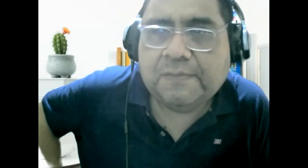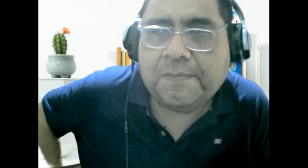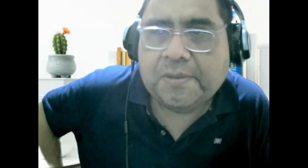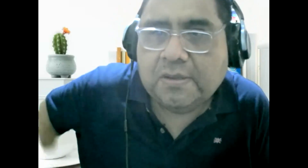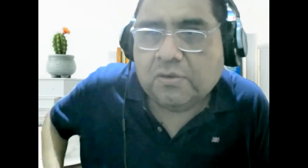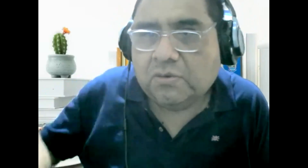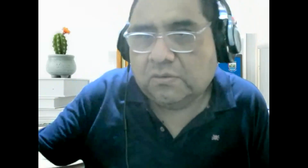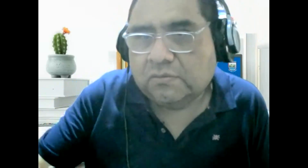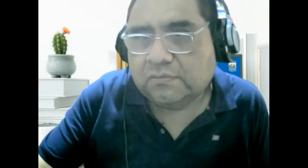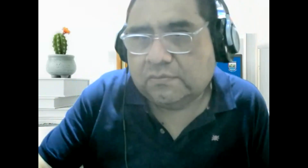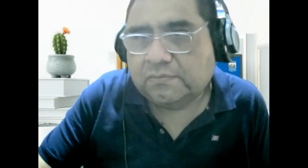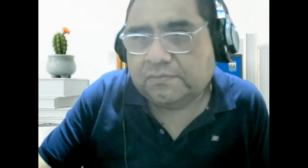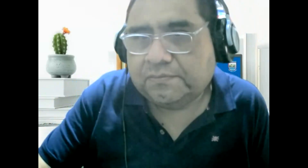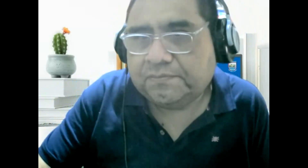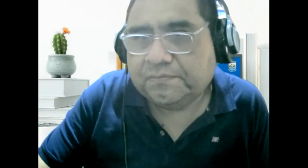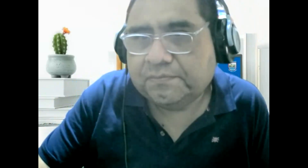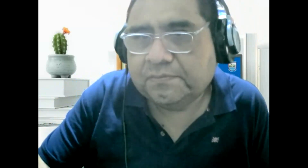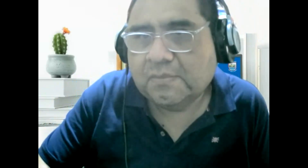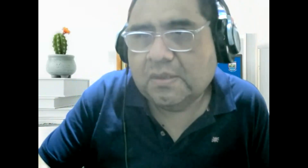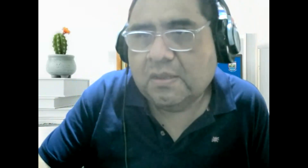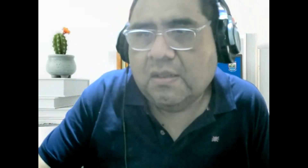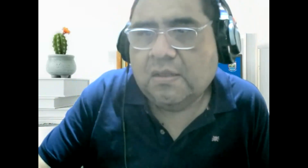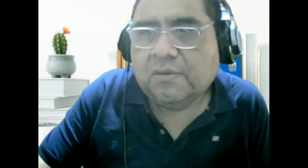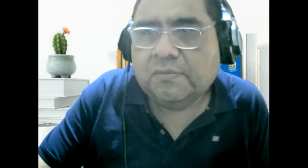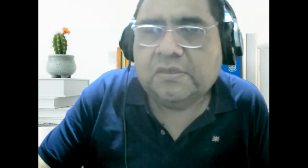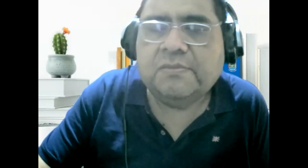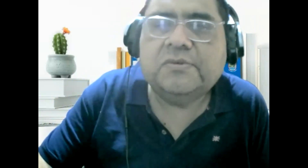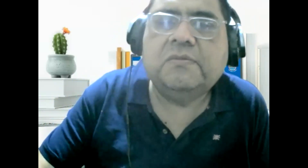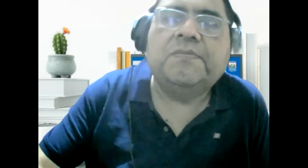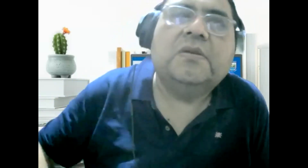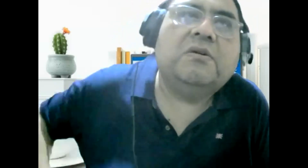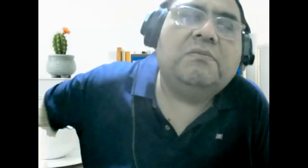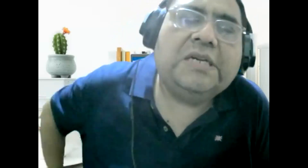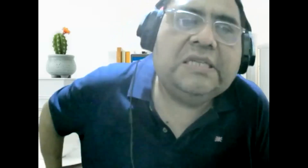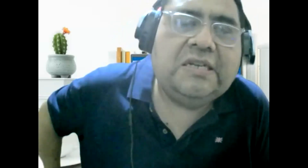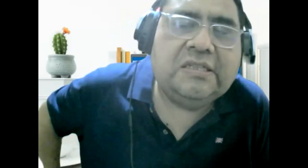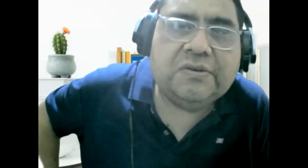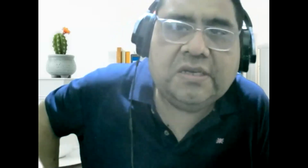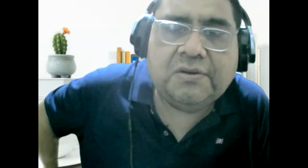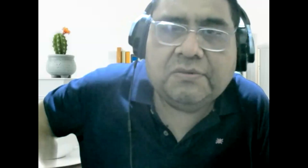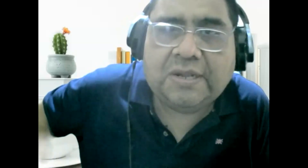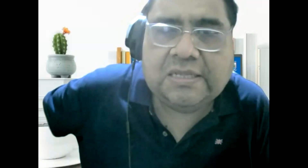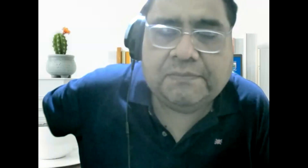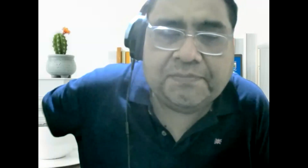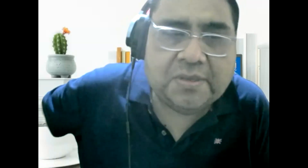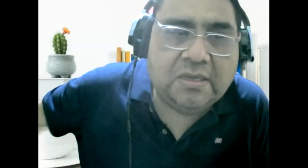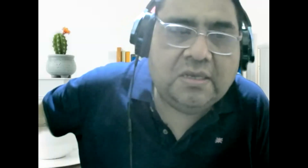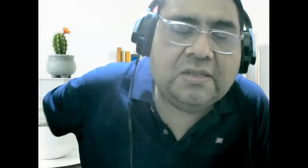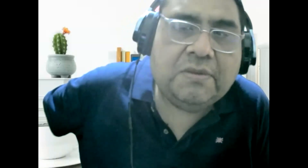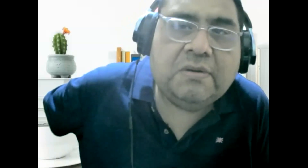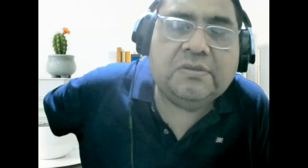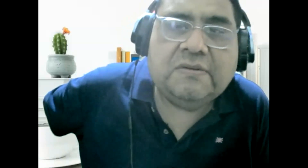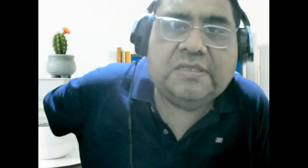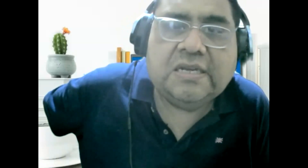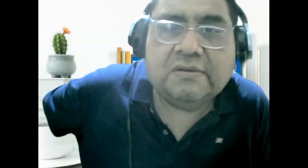a avanzar con, ¿cómo se llama esto? Con parte de la teoría que nos falta,